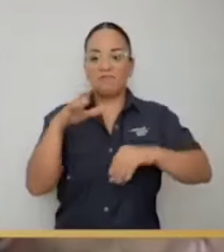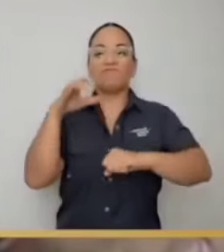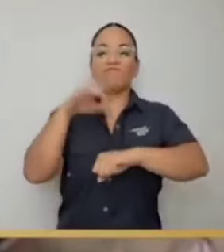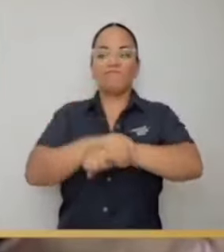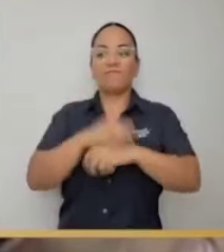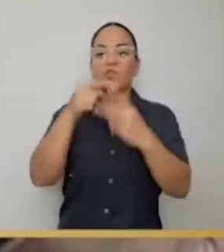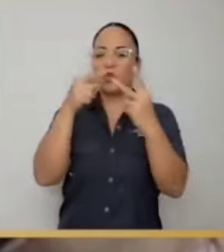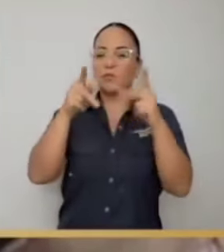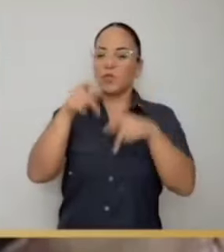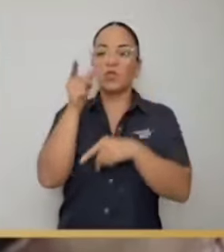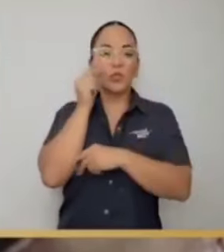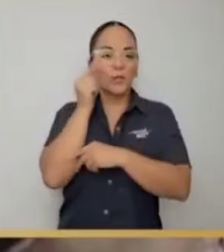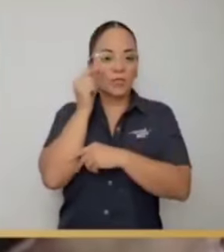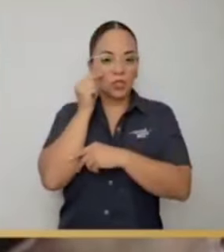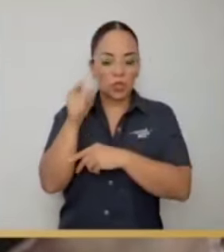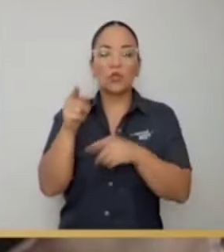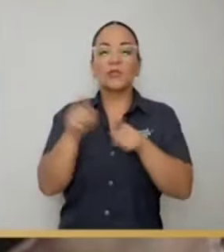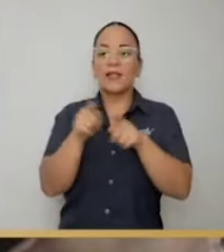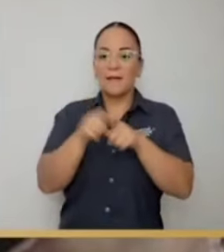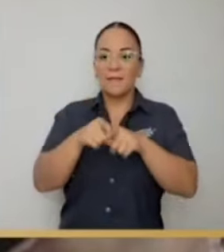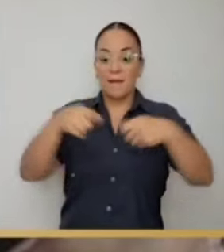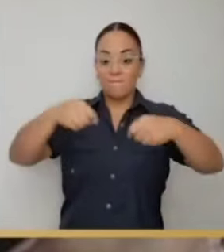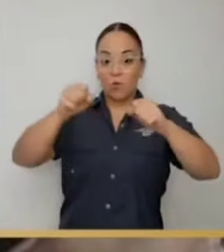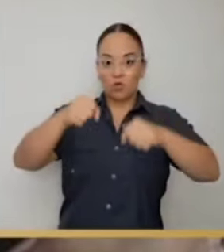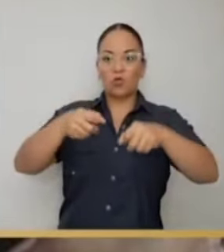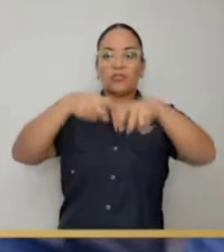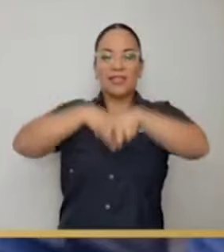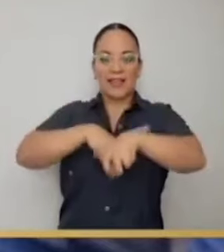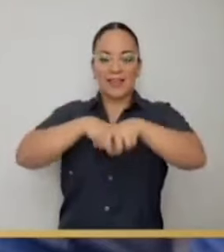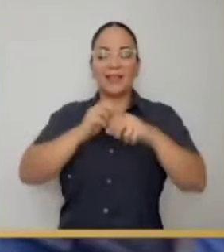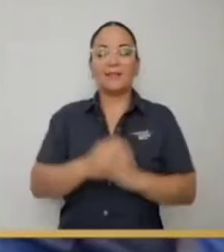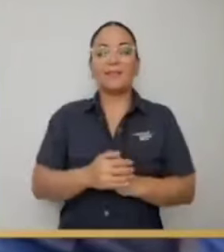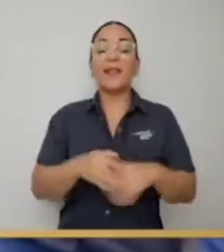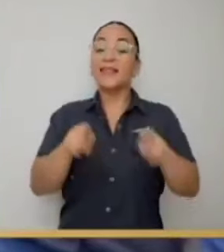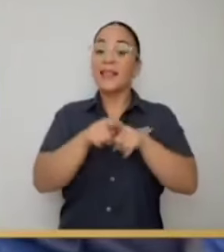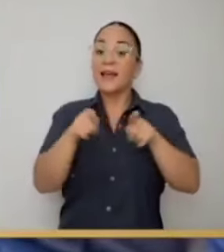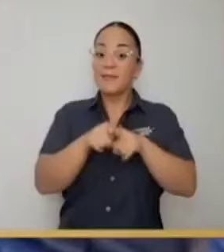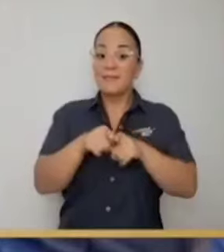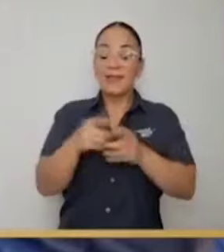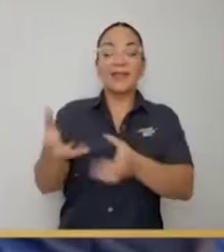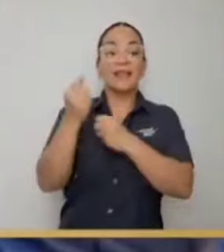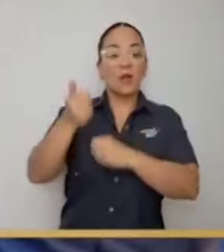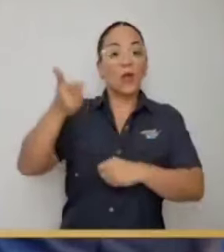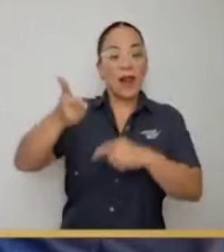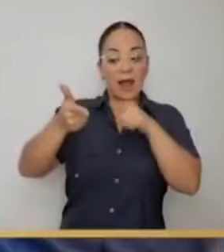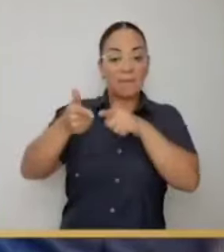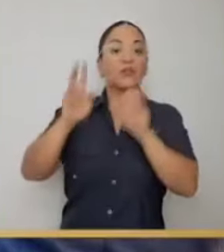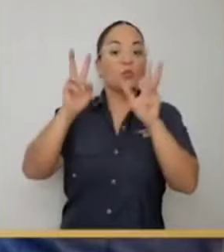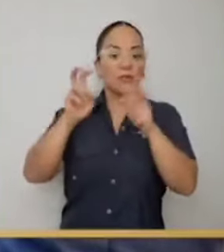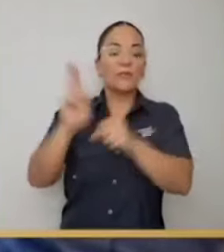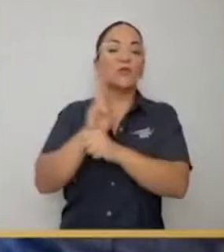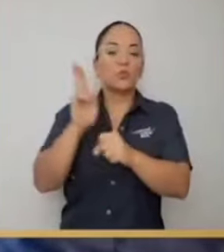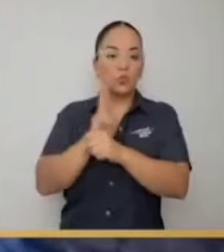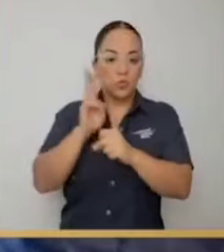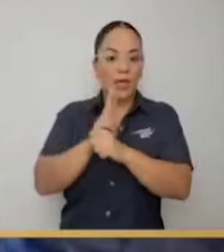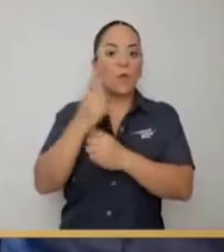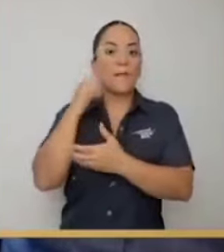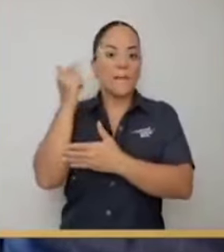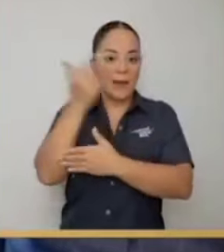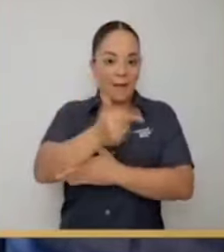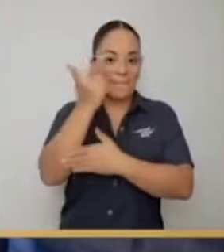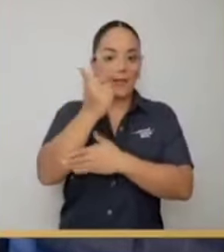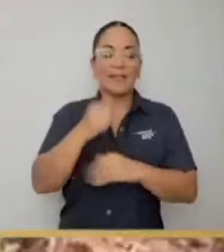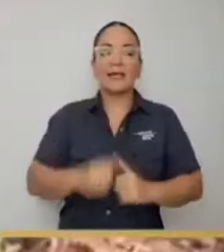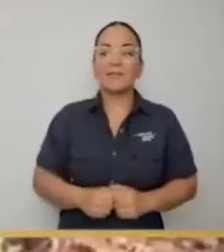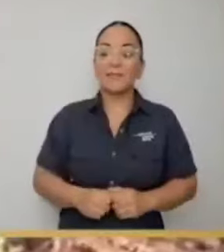hizo posible la captura de 2 sospechosos cuando huían a bordo de una motocicleta, además de la recuperación del arma presuntamente utilizada